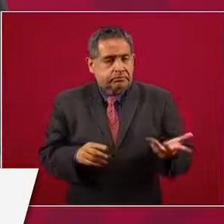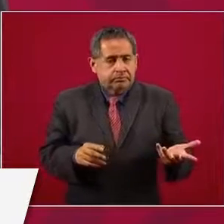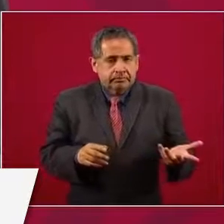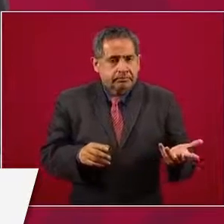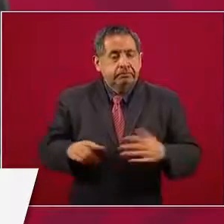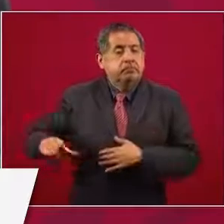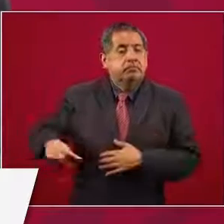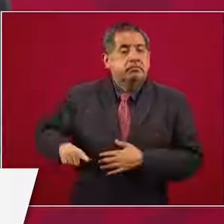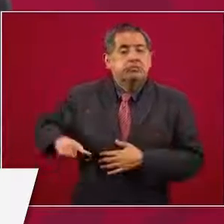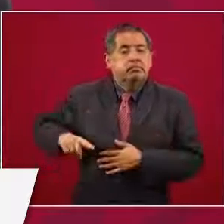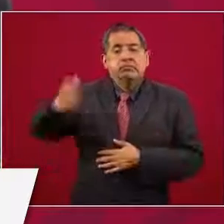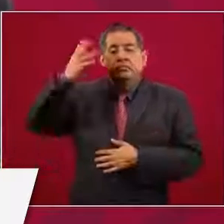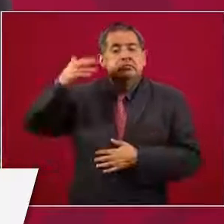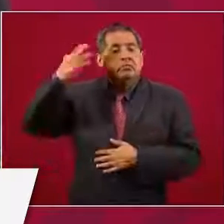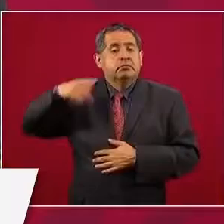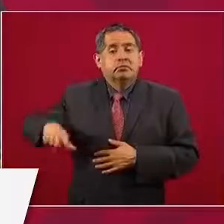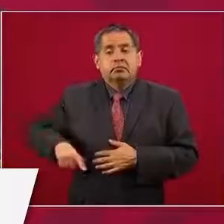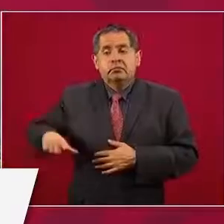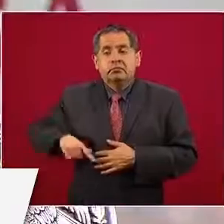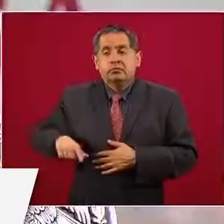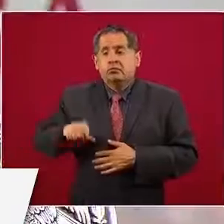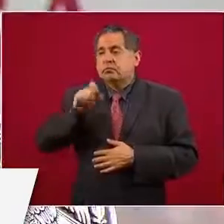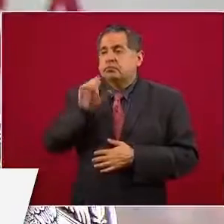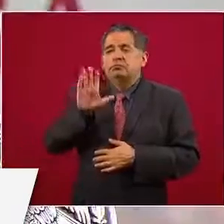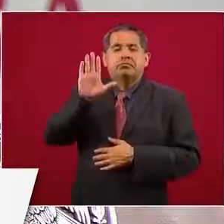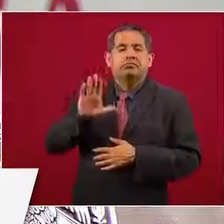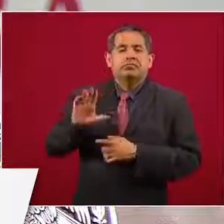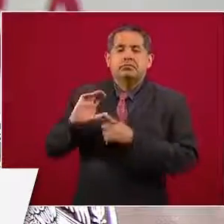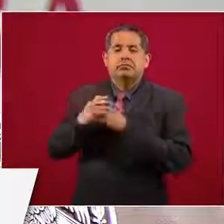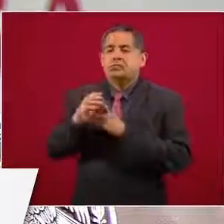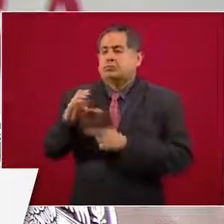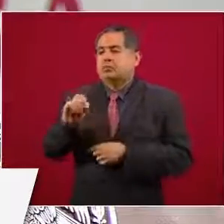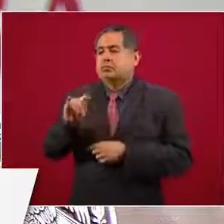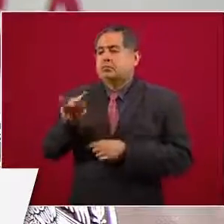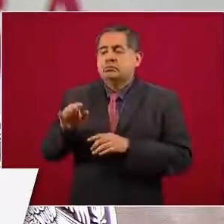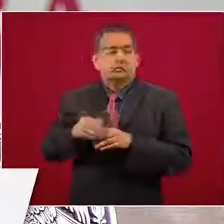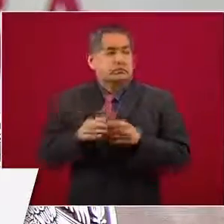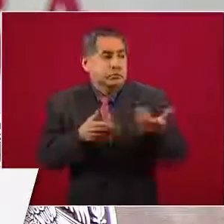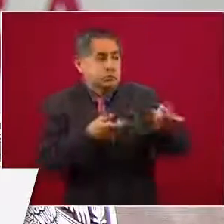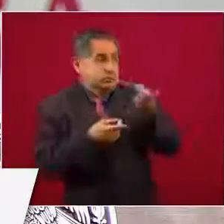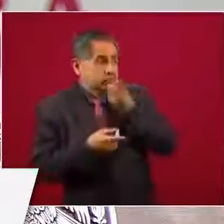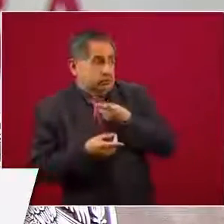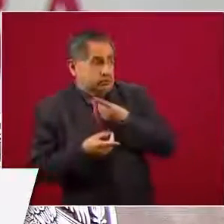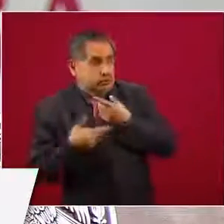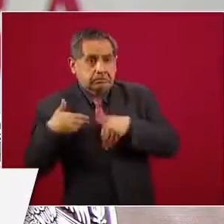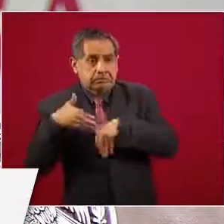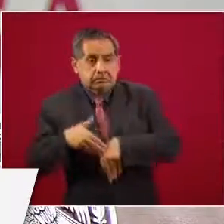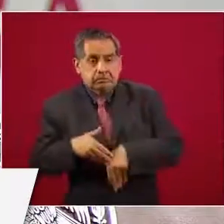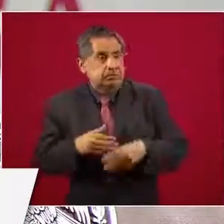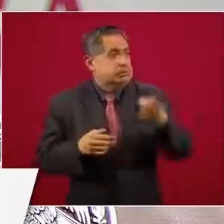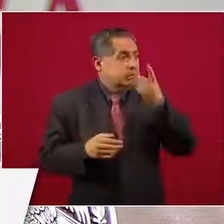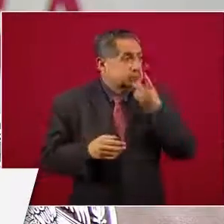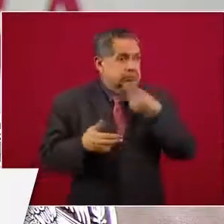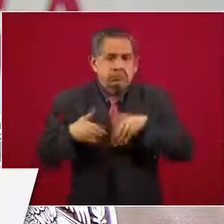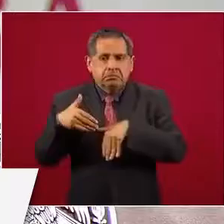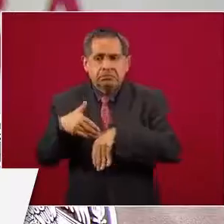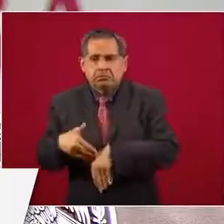El gobierno estaba convertido en un comité al servicio de una minoría.